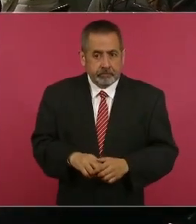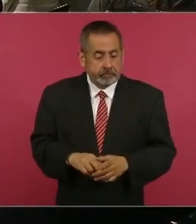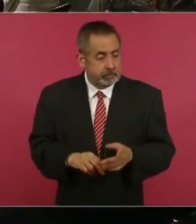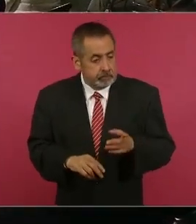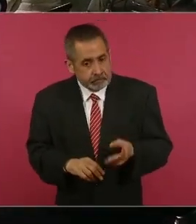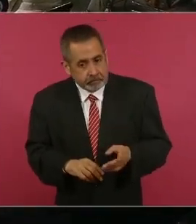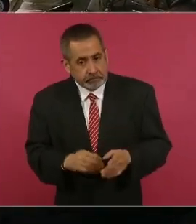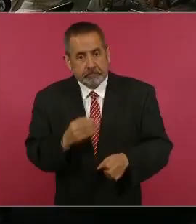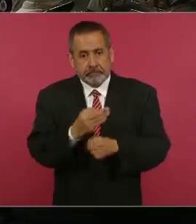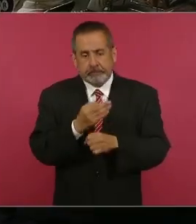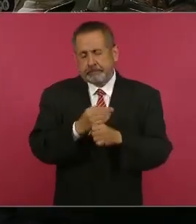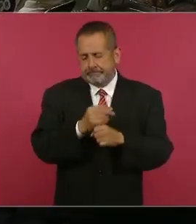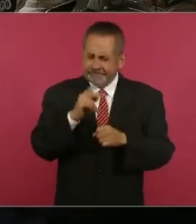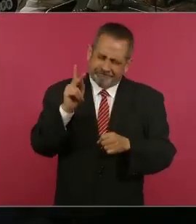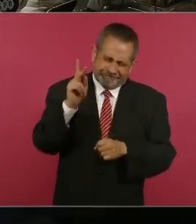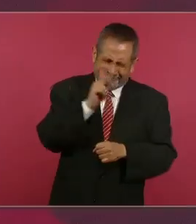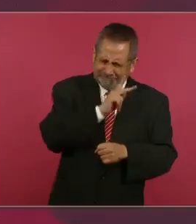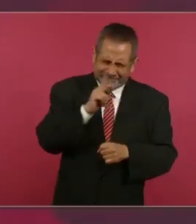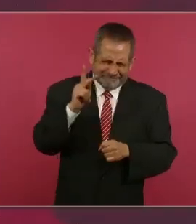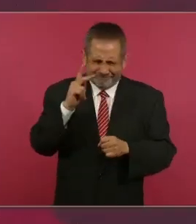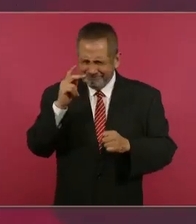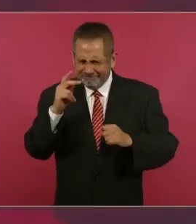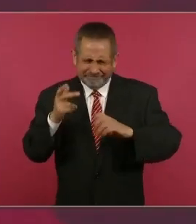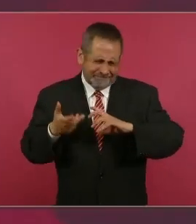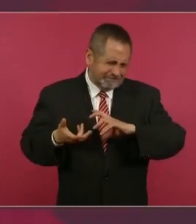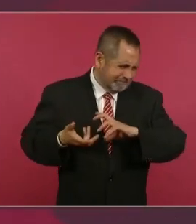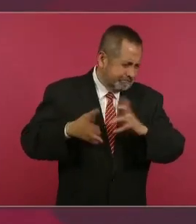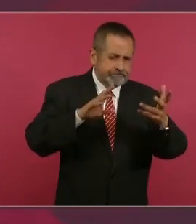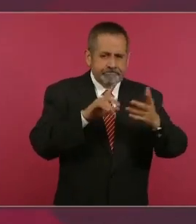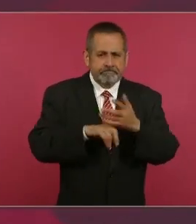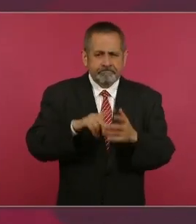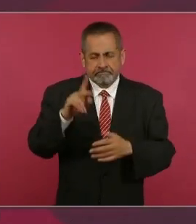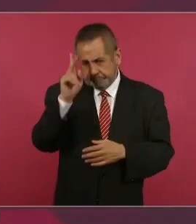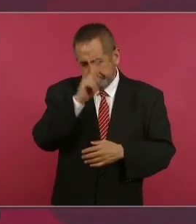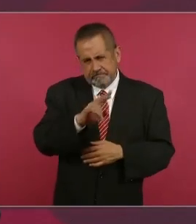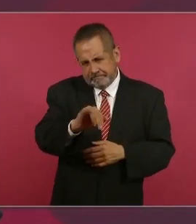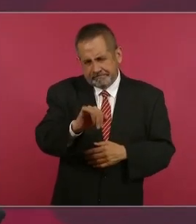caso, pues sí, se afectó,